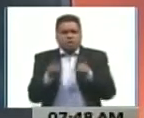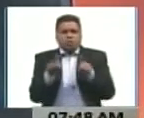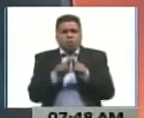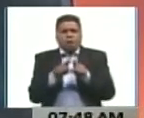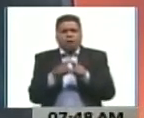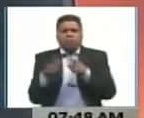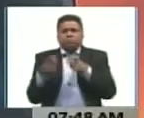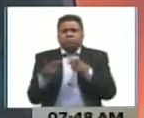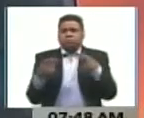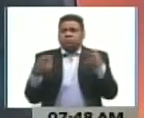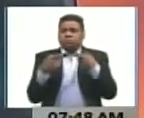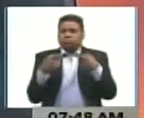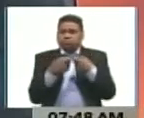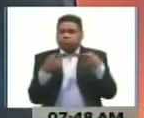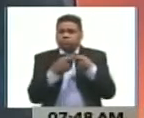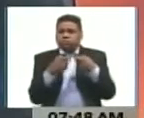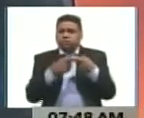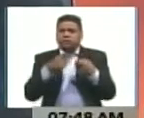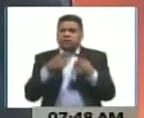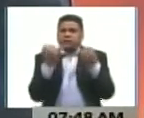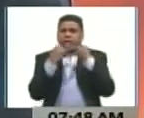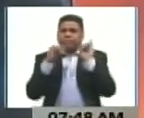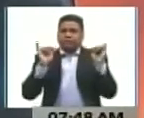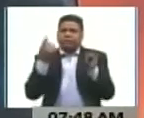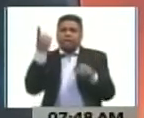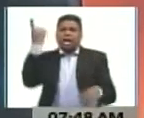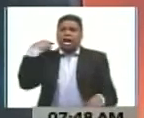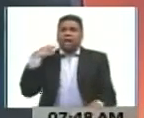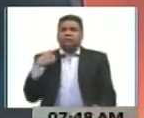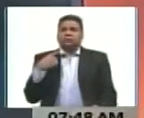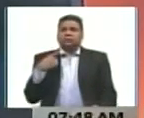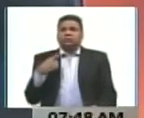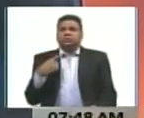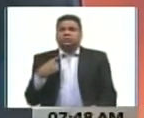la independencia como tarea a consumar